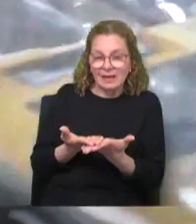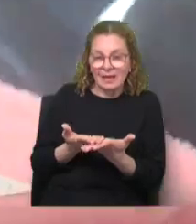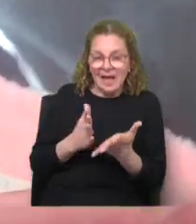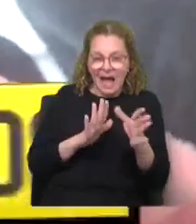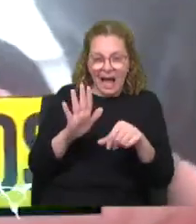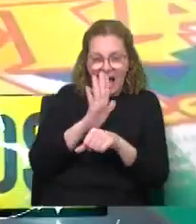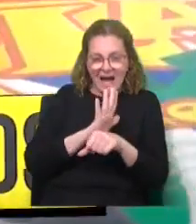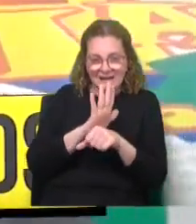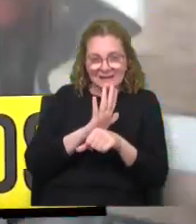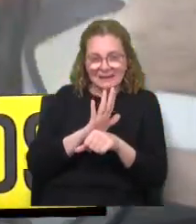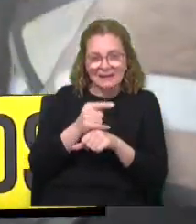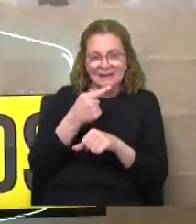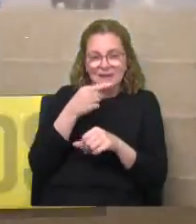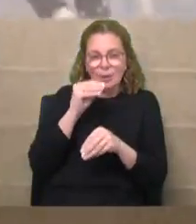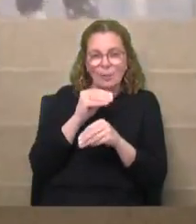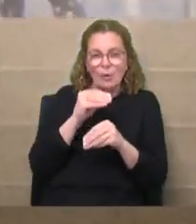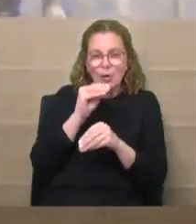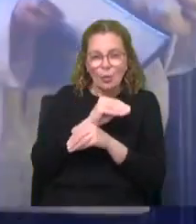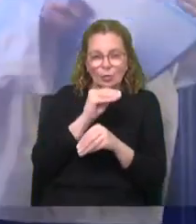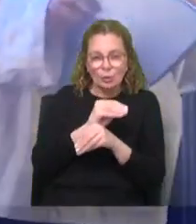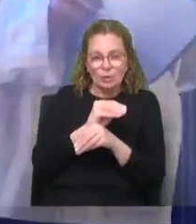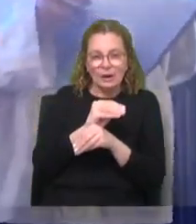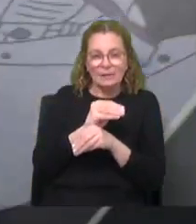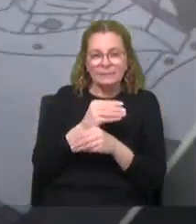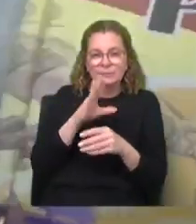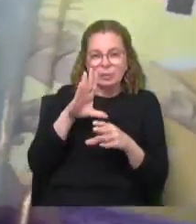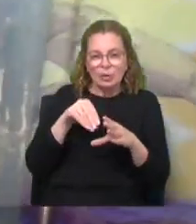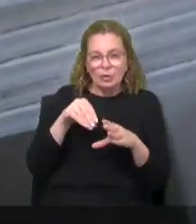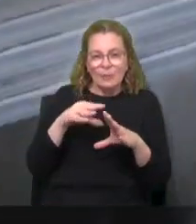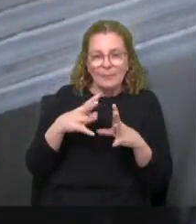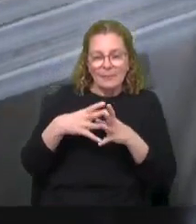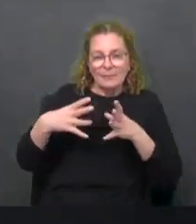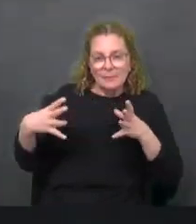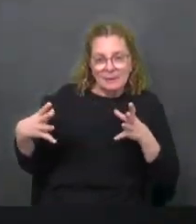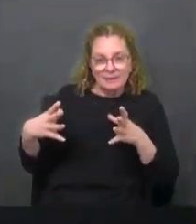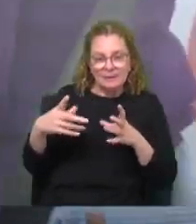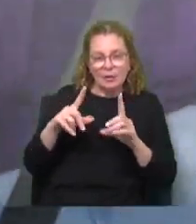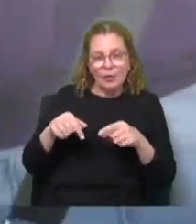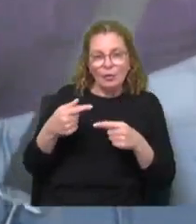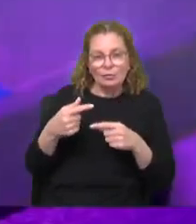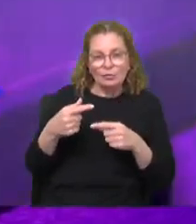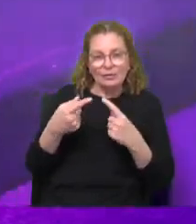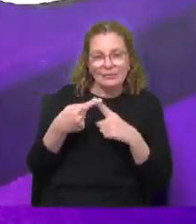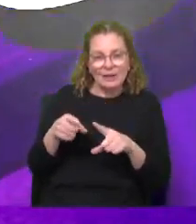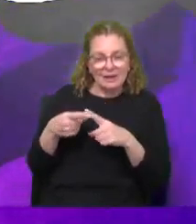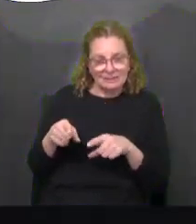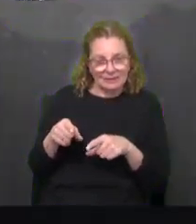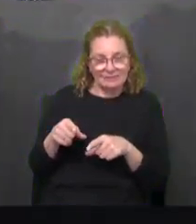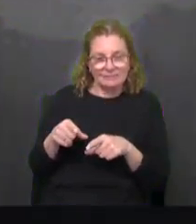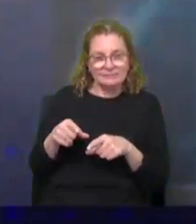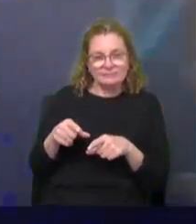artísticas, creativas, de entretenimiento, culturales, lo que sea, han ido creciendo y han tenido otro arraigo